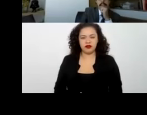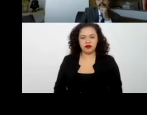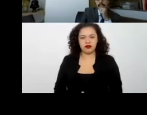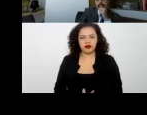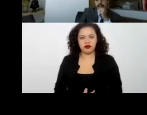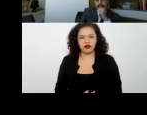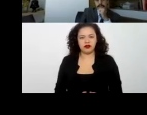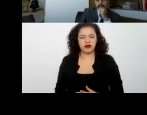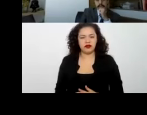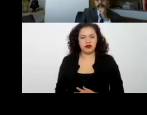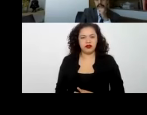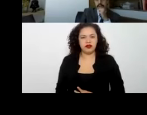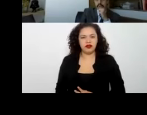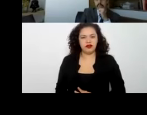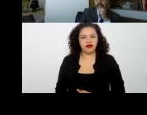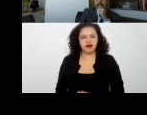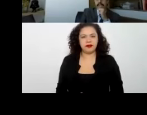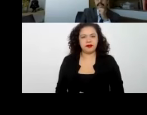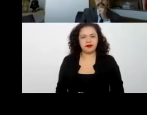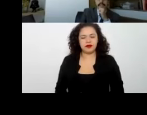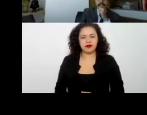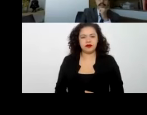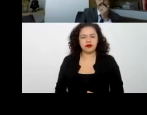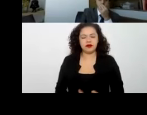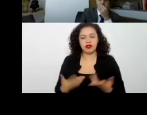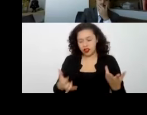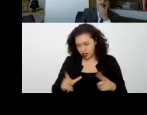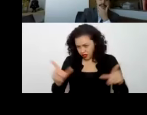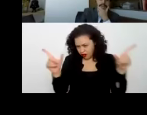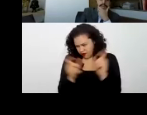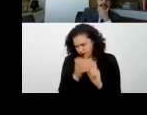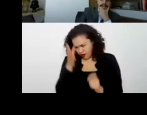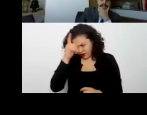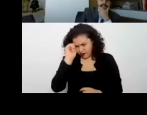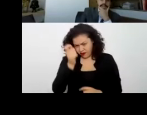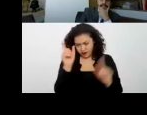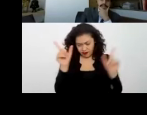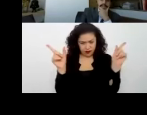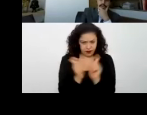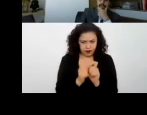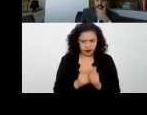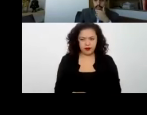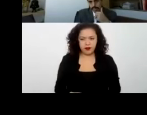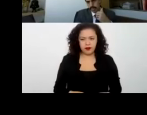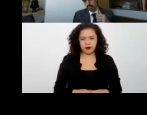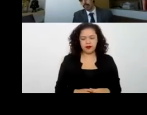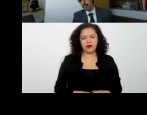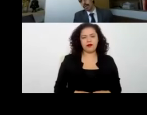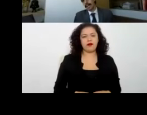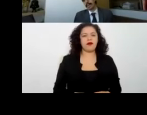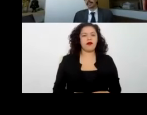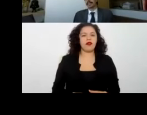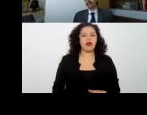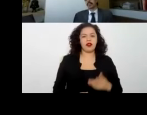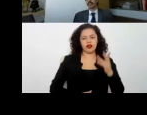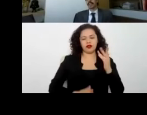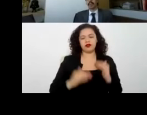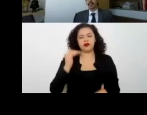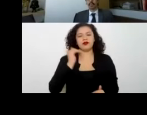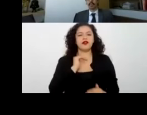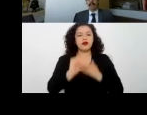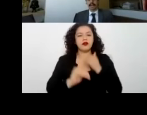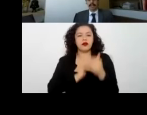La definición o una síntesis de esa definición es que son los procesos por los cuales se